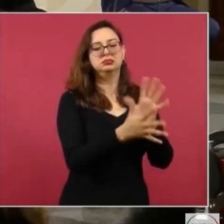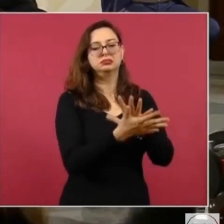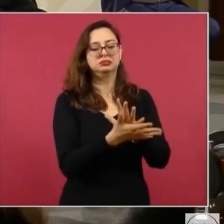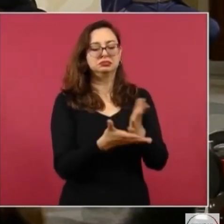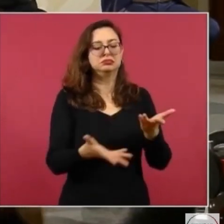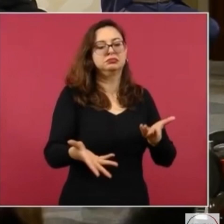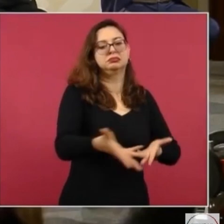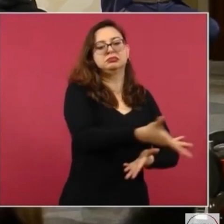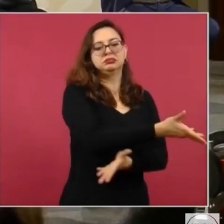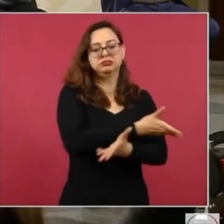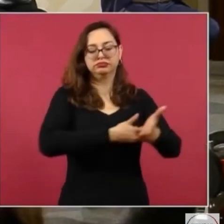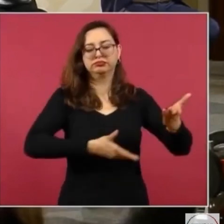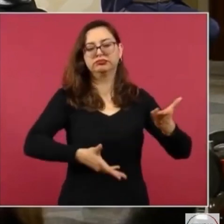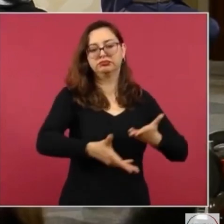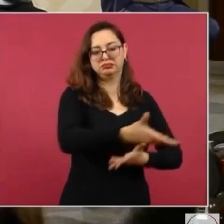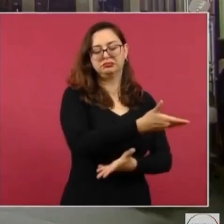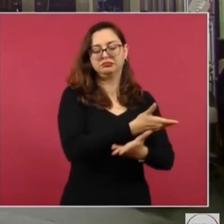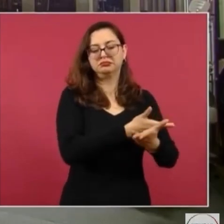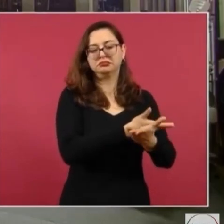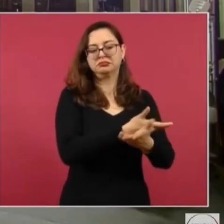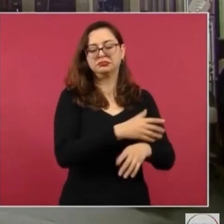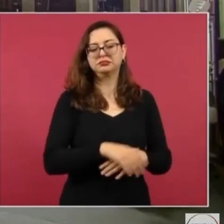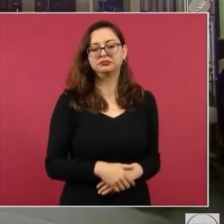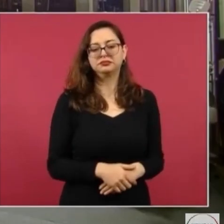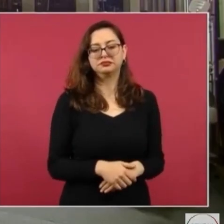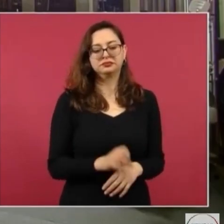Ya aquí hemos hablado de cómo